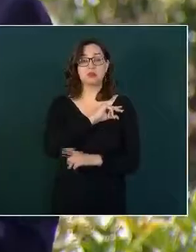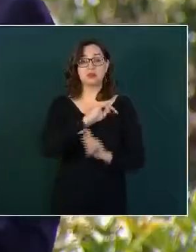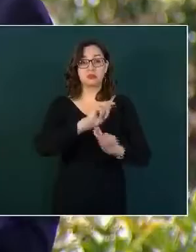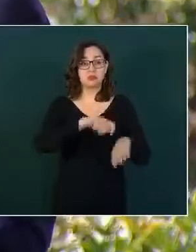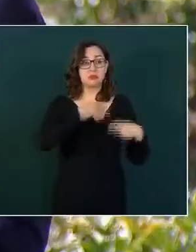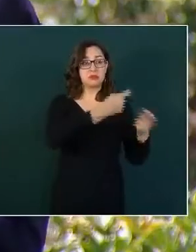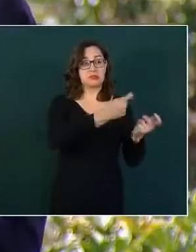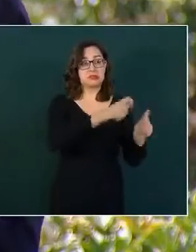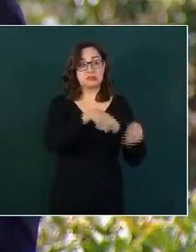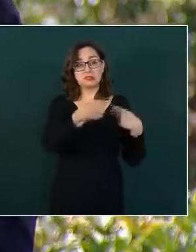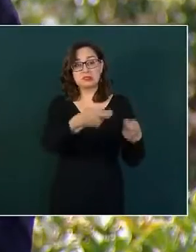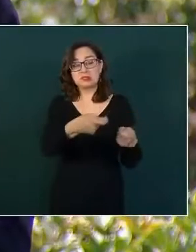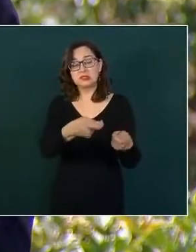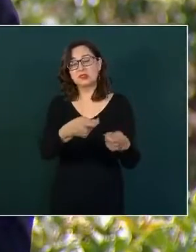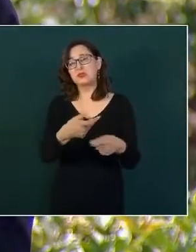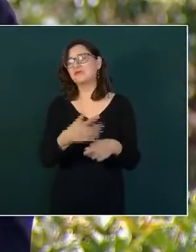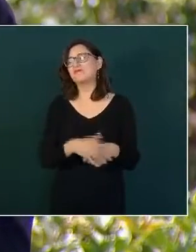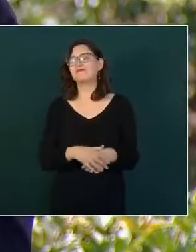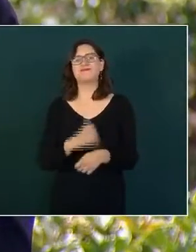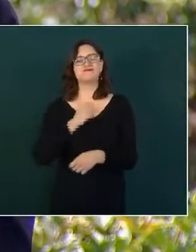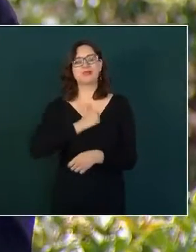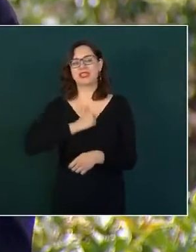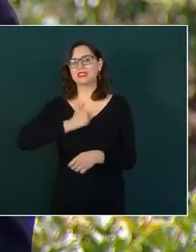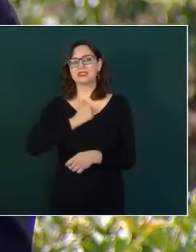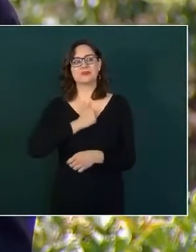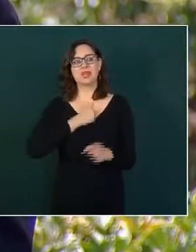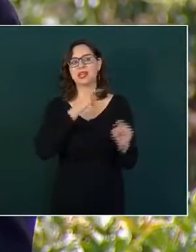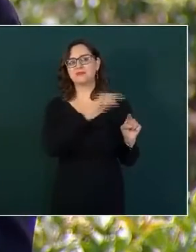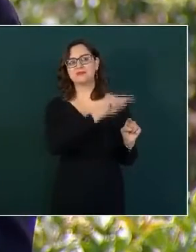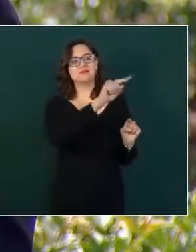se habían echado a perder,